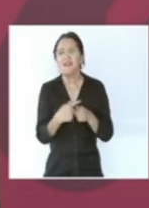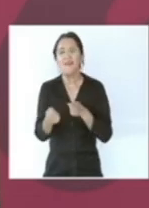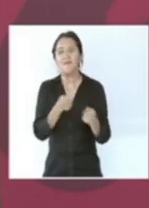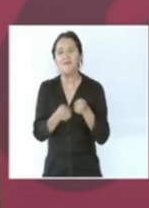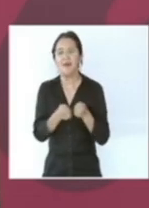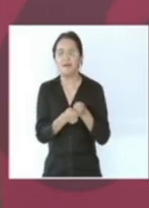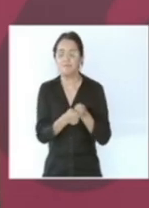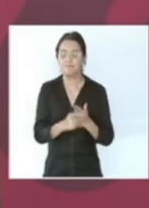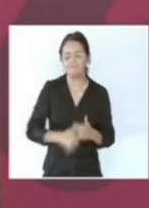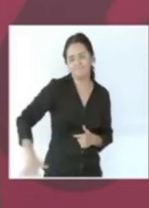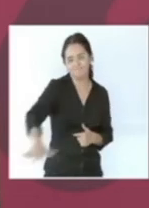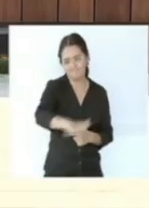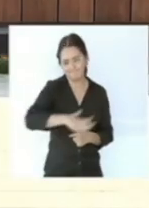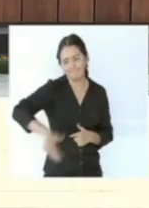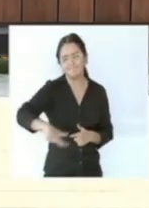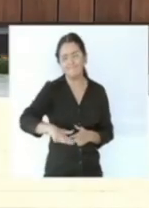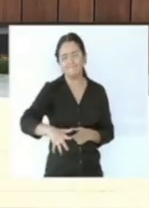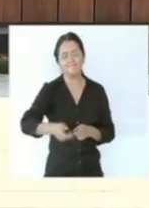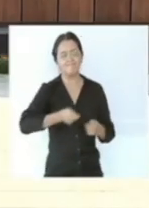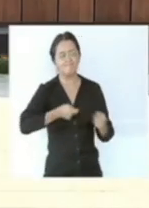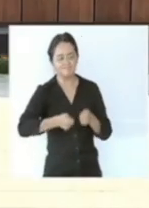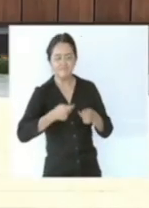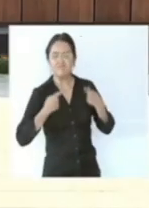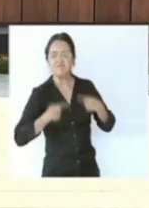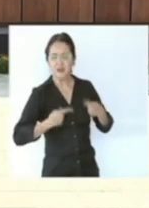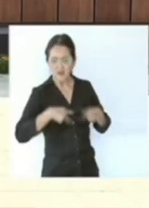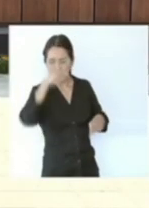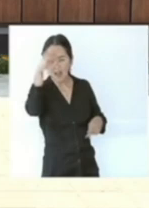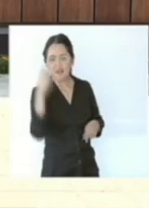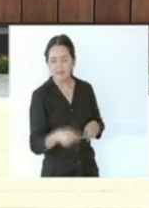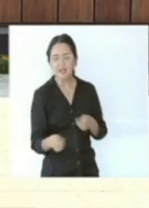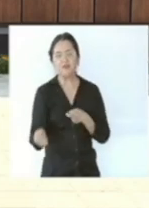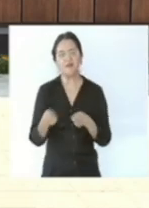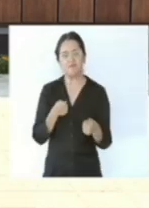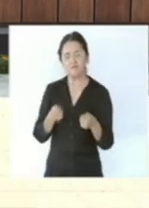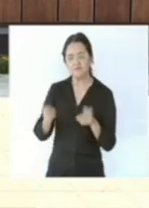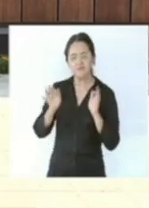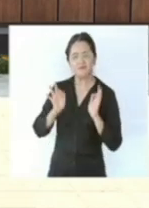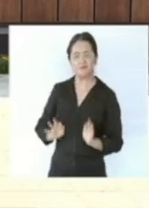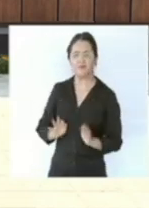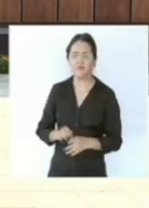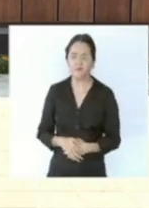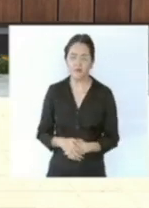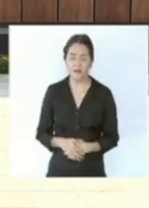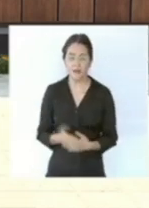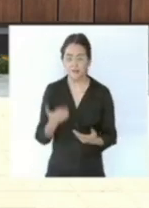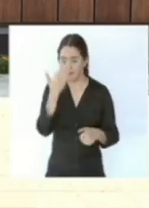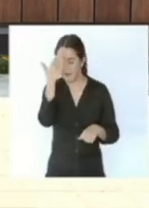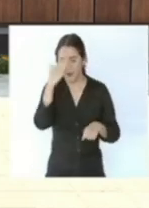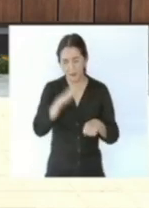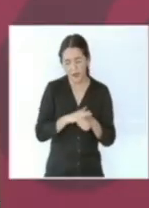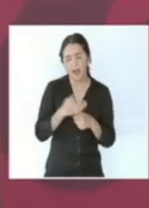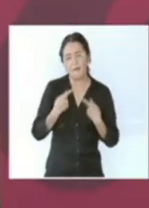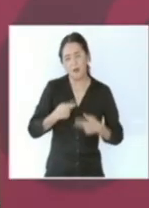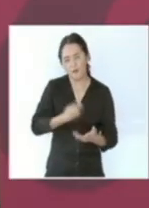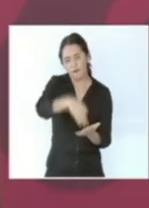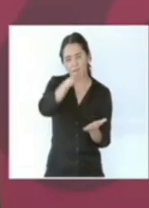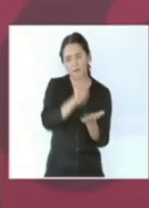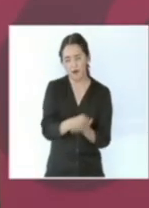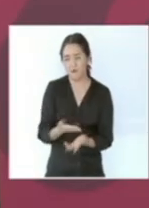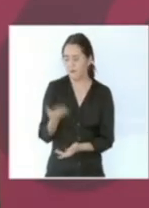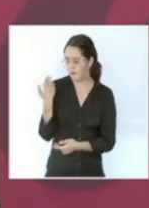México en memoria de Los héroes del 21 de abril de 1914